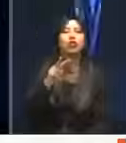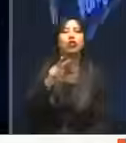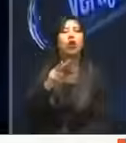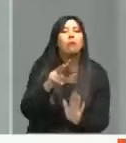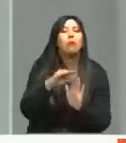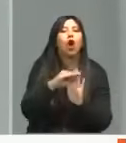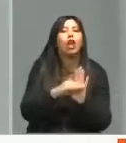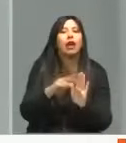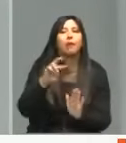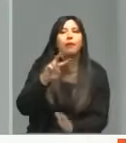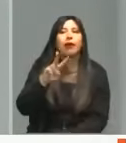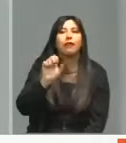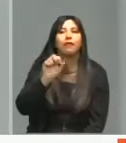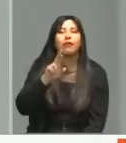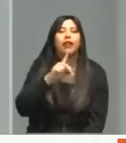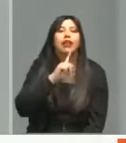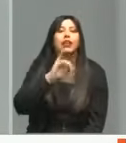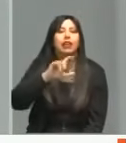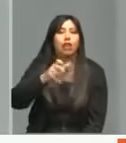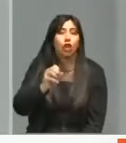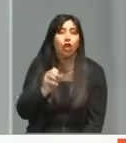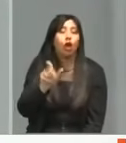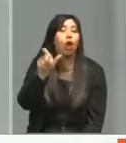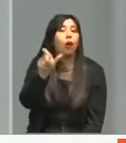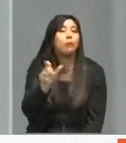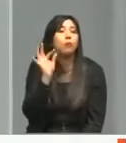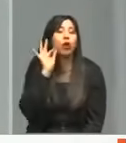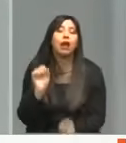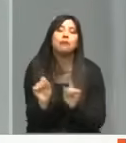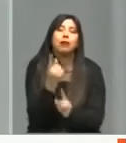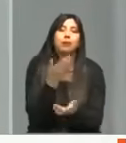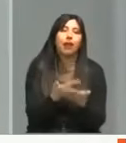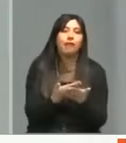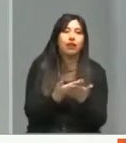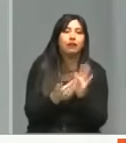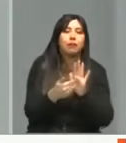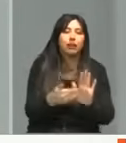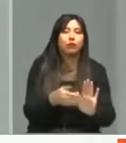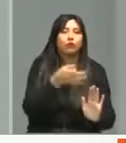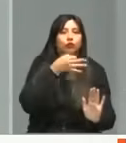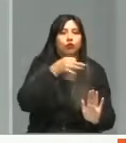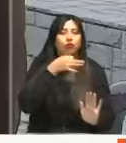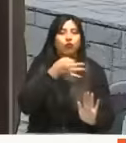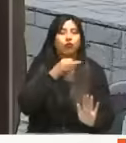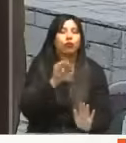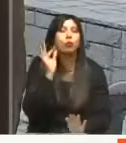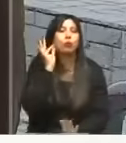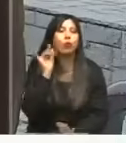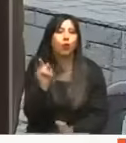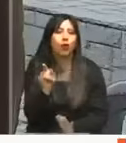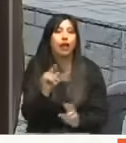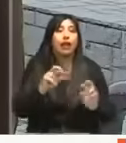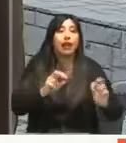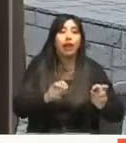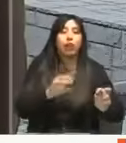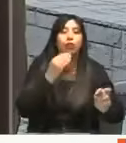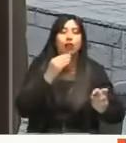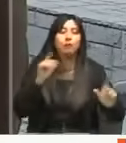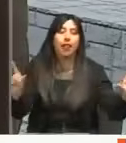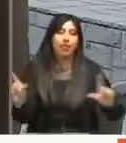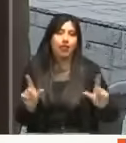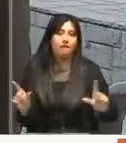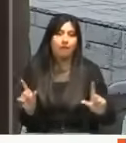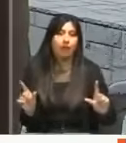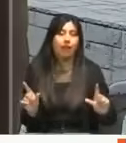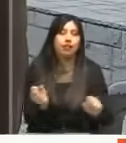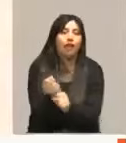para su primera parada militar. Estará presentando el desfile de carabineros. María José Torrealba, con paso por televisión y radio, hoy se prepara para su